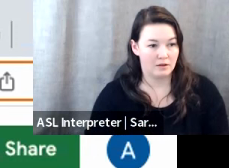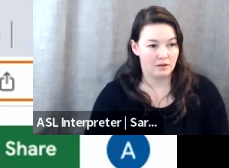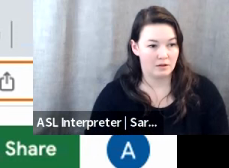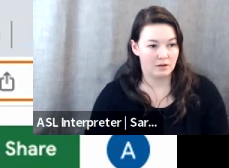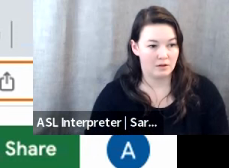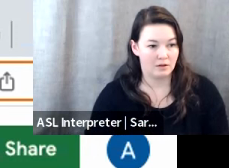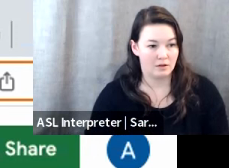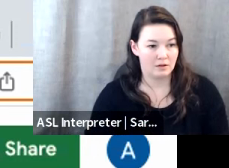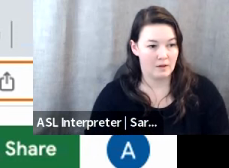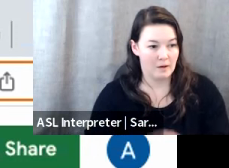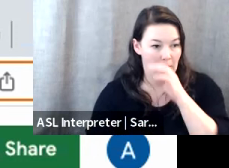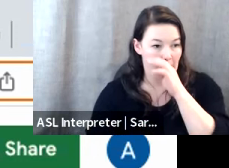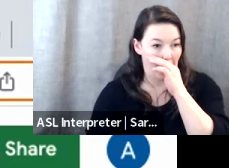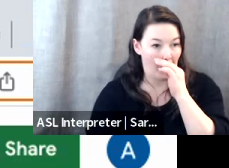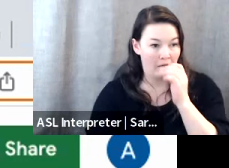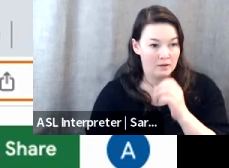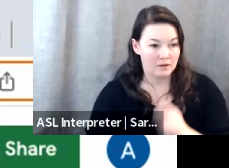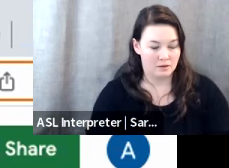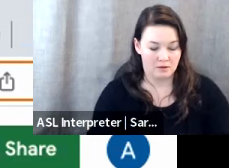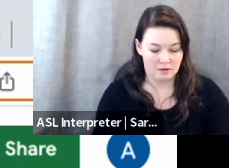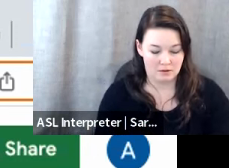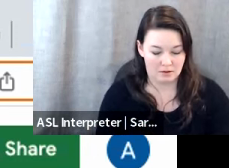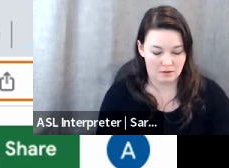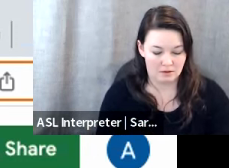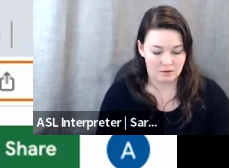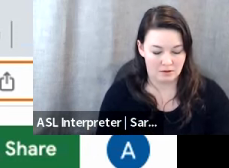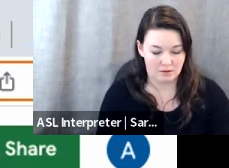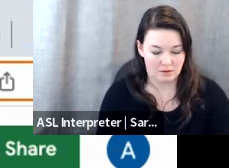reembolso para tiempo de cuando están enfermos,